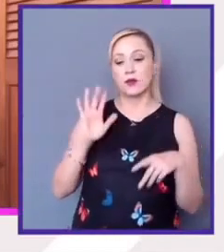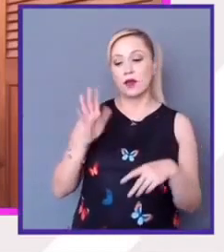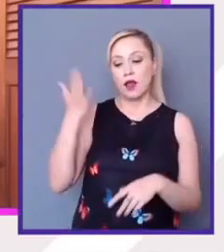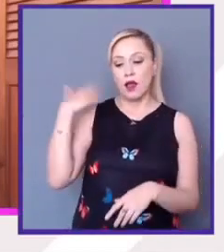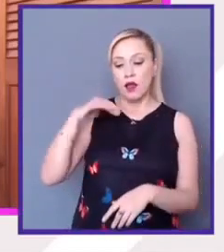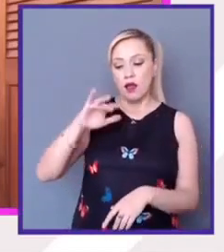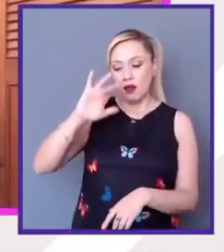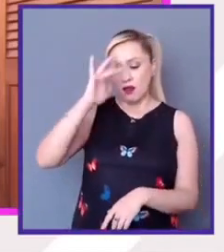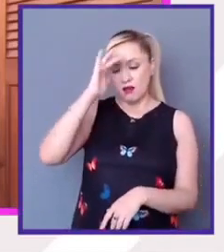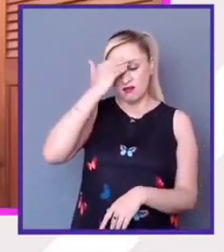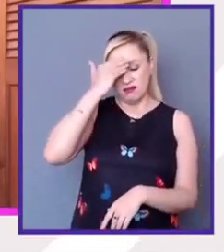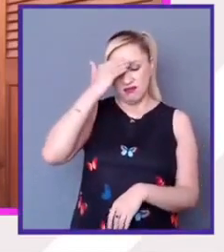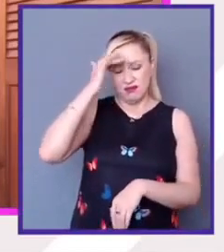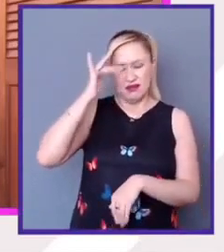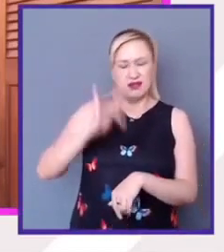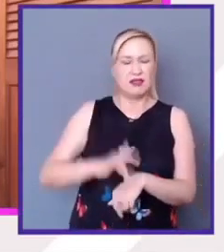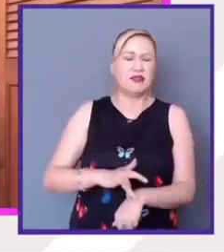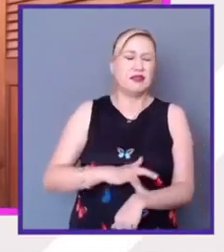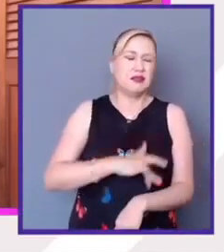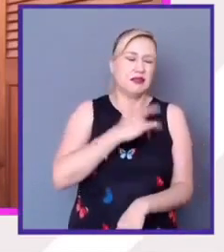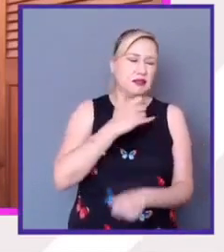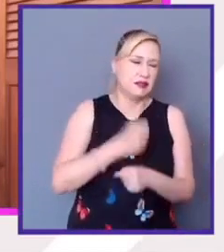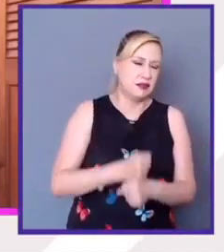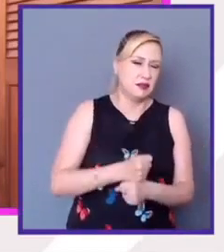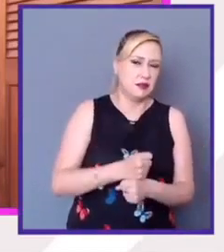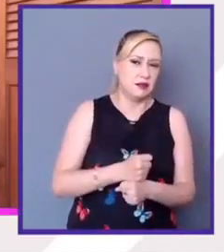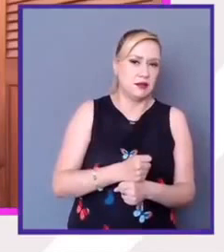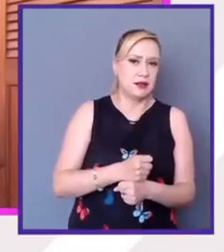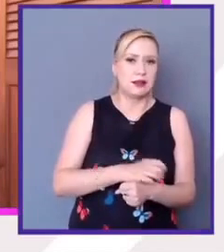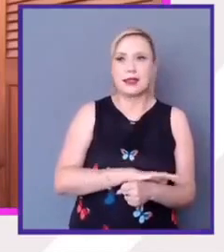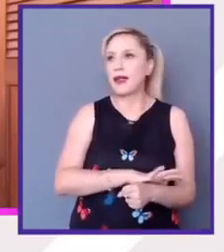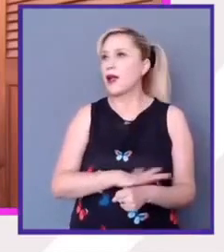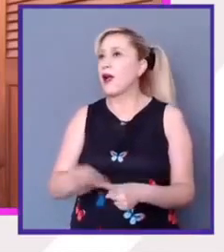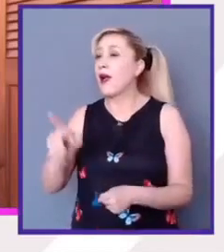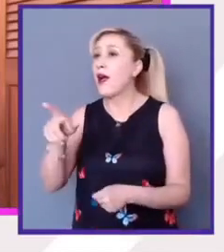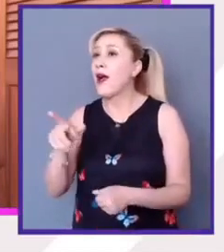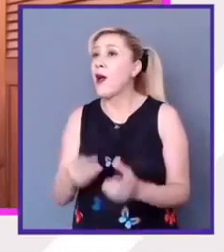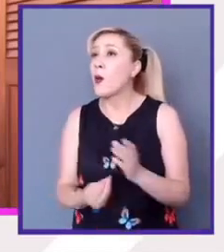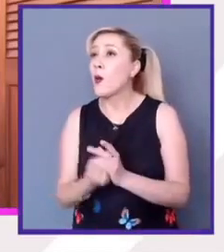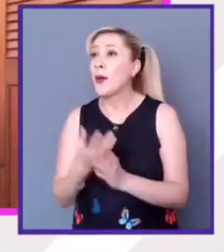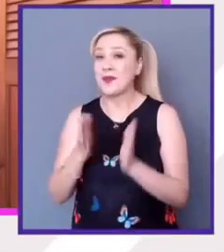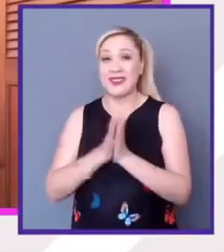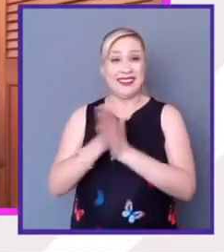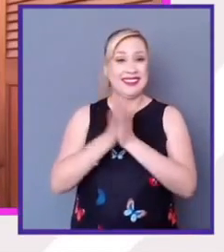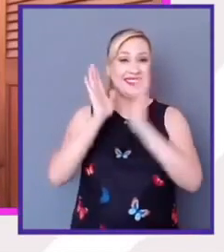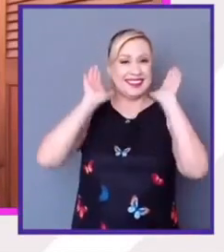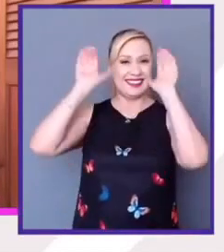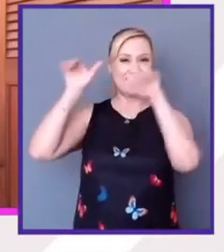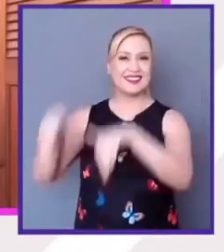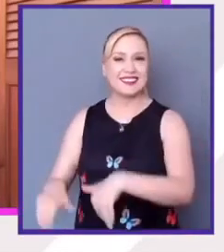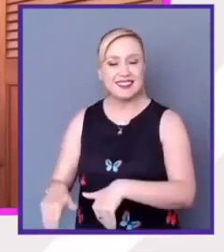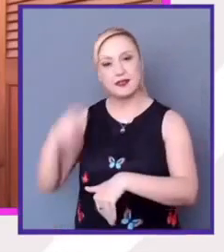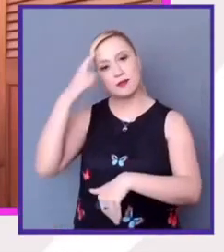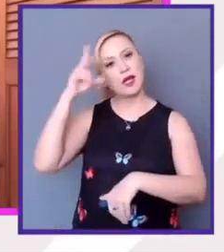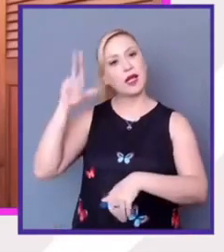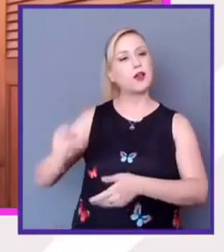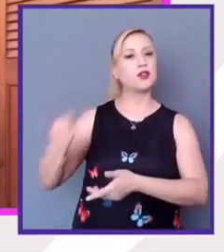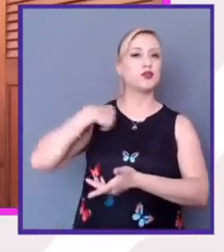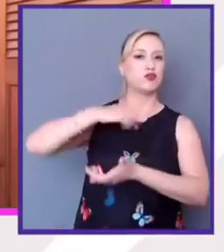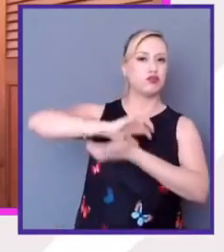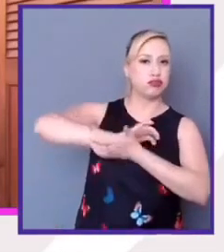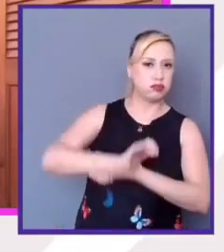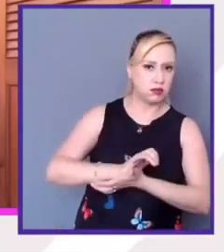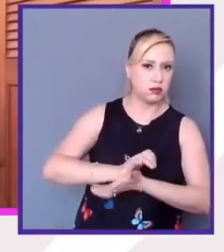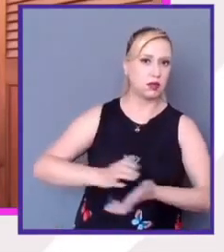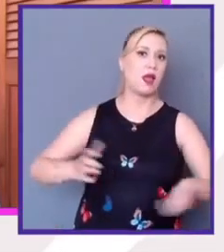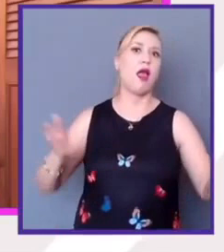discriminaciones históricas puedan llegar a esos espacios que ya tienen políticas más incluyentes y políticas de no discriminación. Entonces,